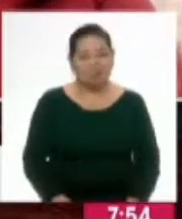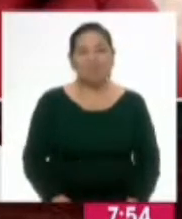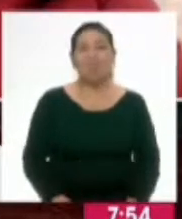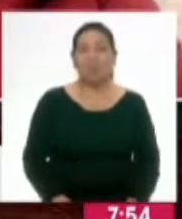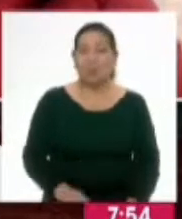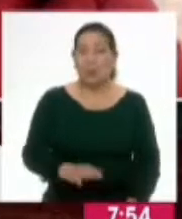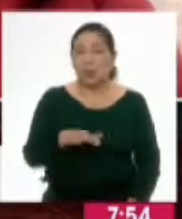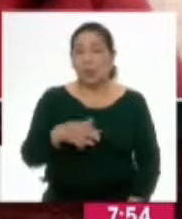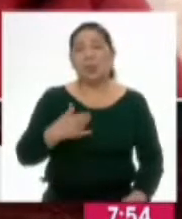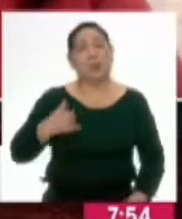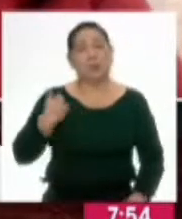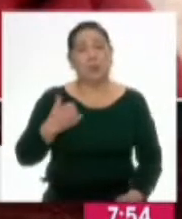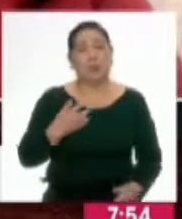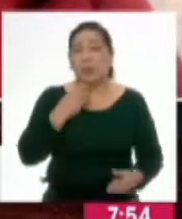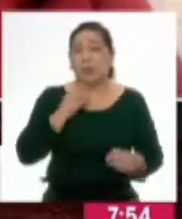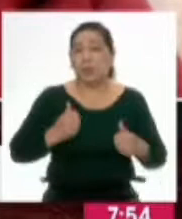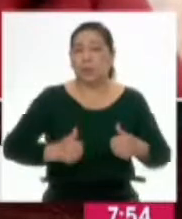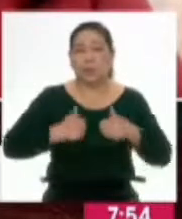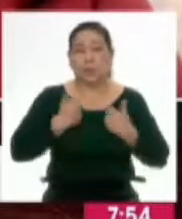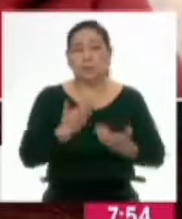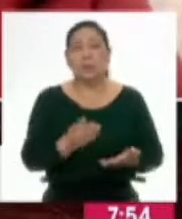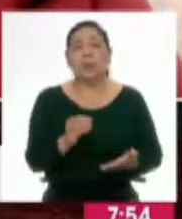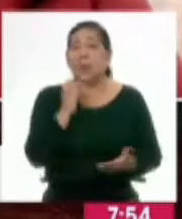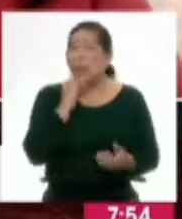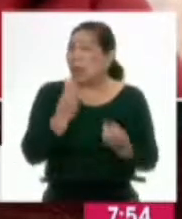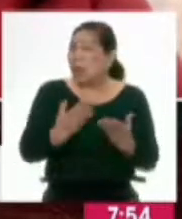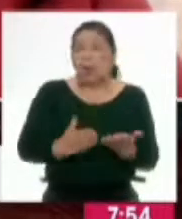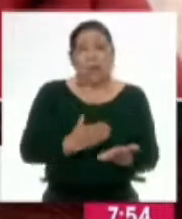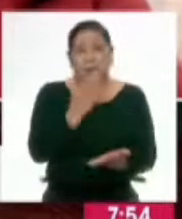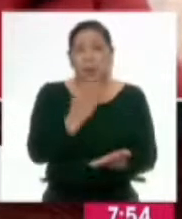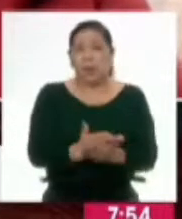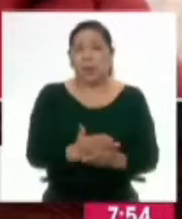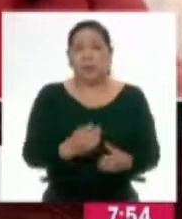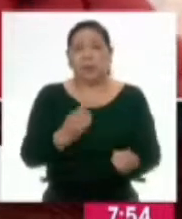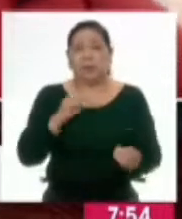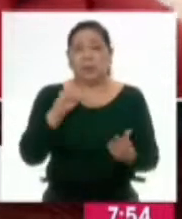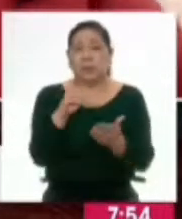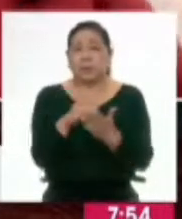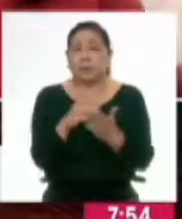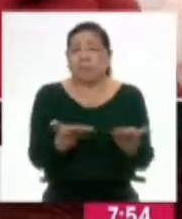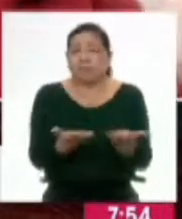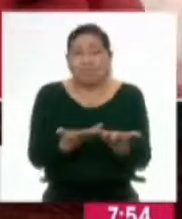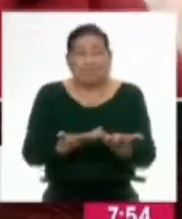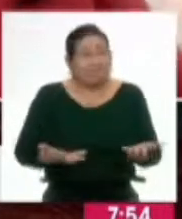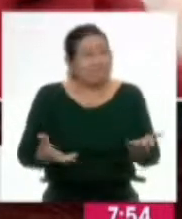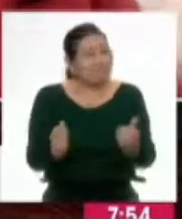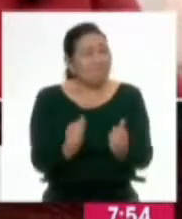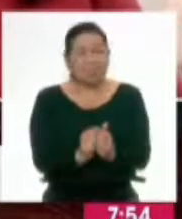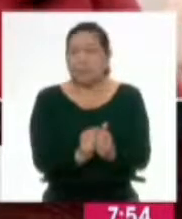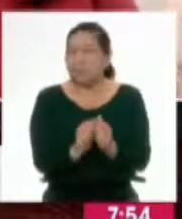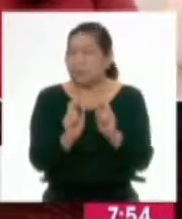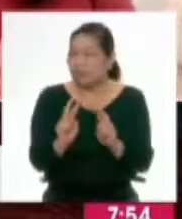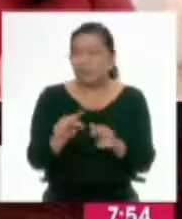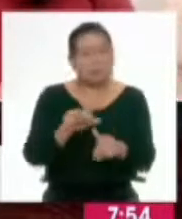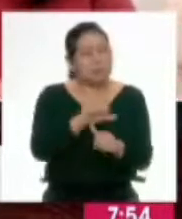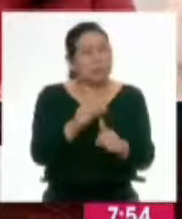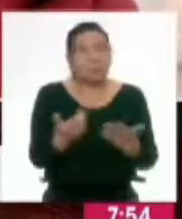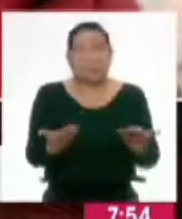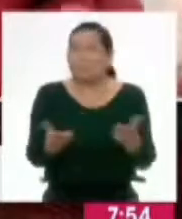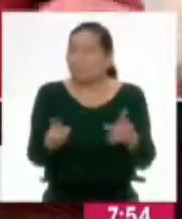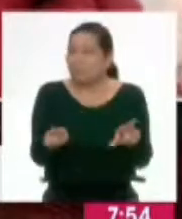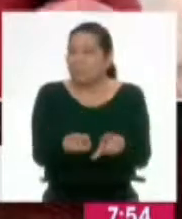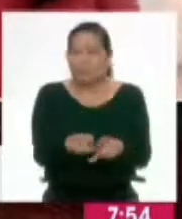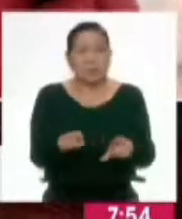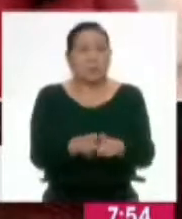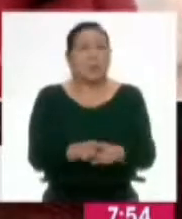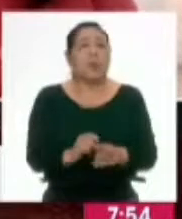Definitivamente, niños y adolescentes están viviendo ahorita también muchas tensiones, no solo por lo que les ha tocado ver a su alrededor, sino